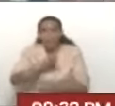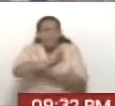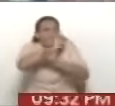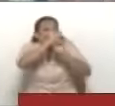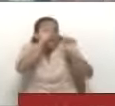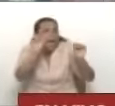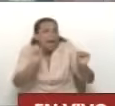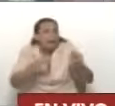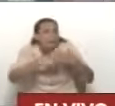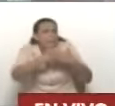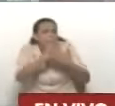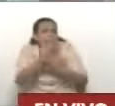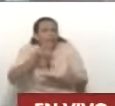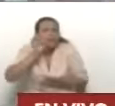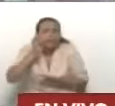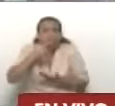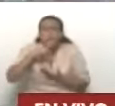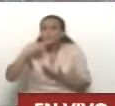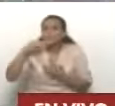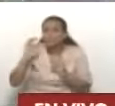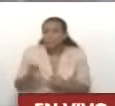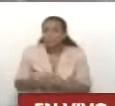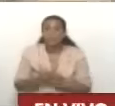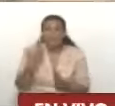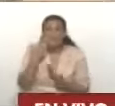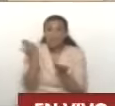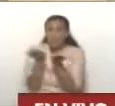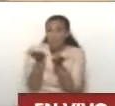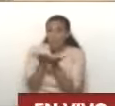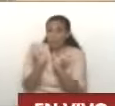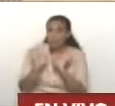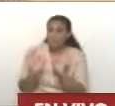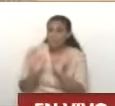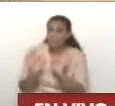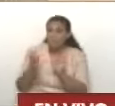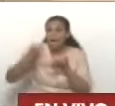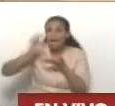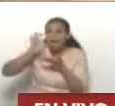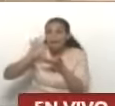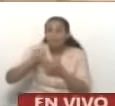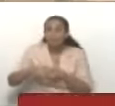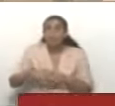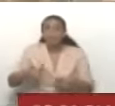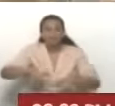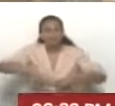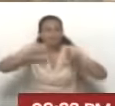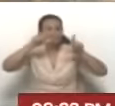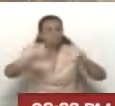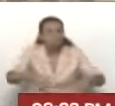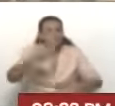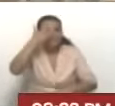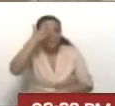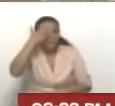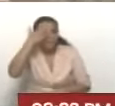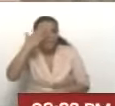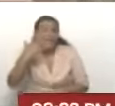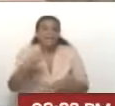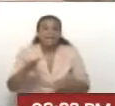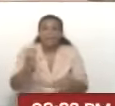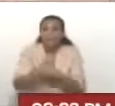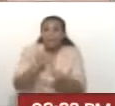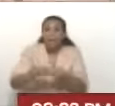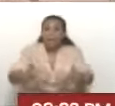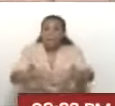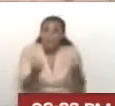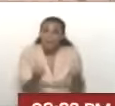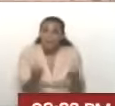cafecito, es bien importante. Pero también esta escuela, presidente, pueda certificar los saberes de las mujeres que trabajan en panaderías. Usted